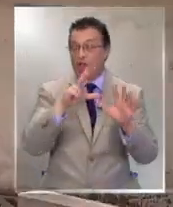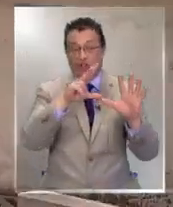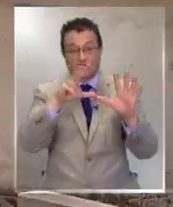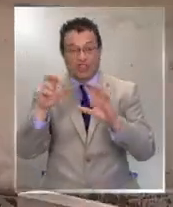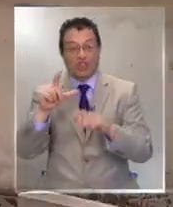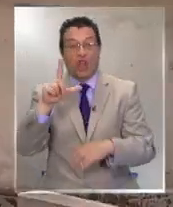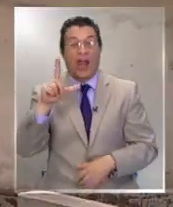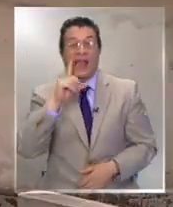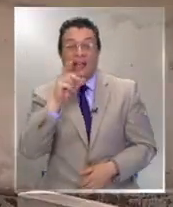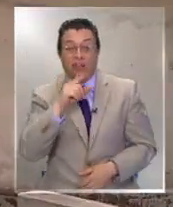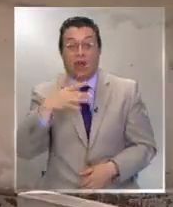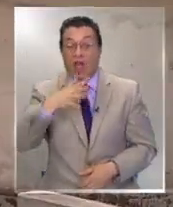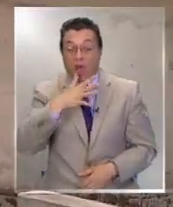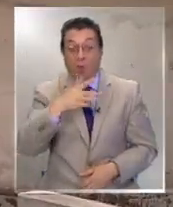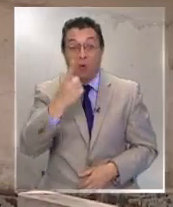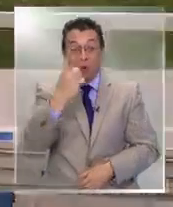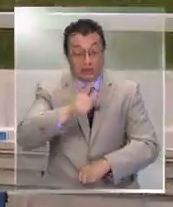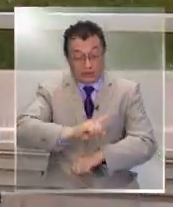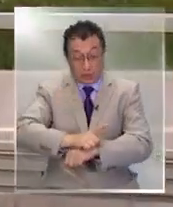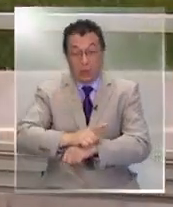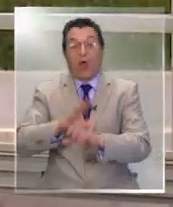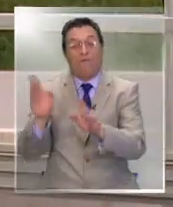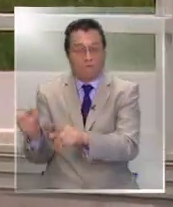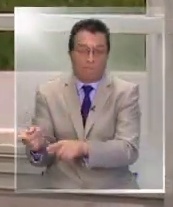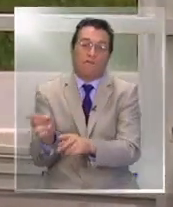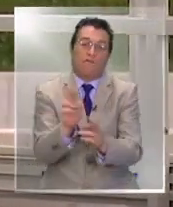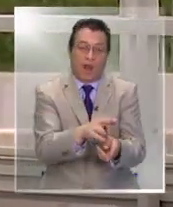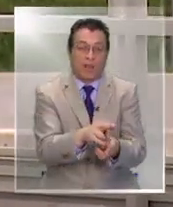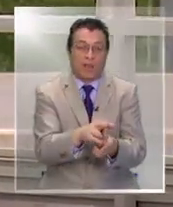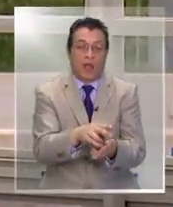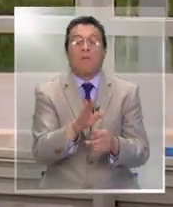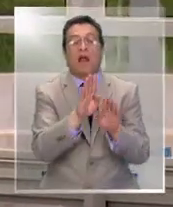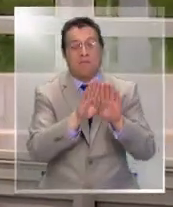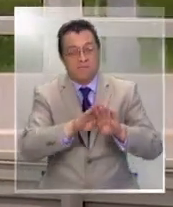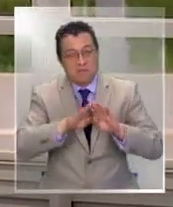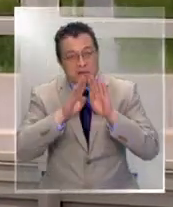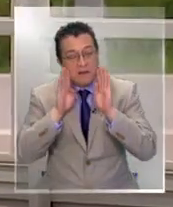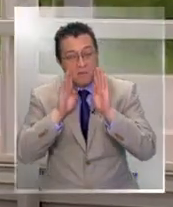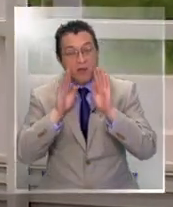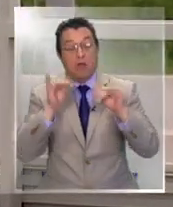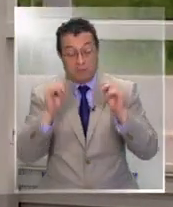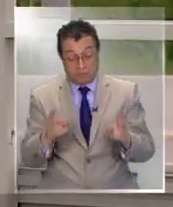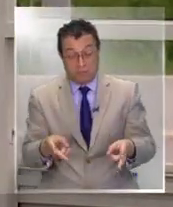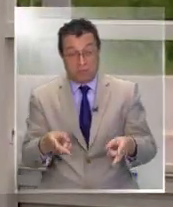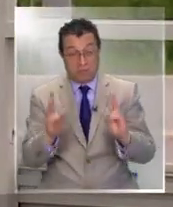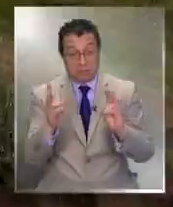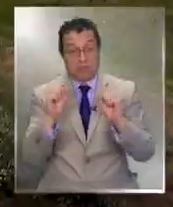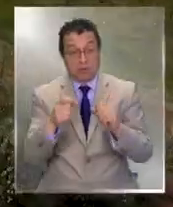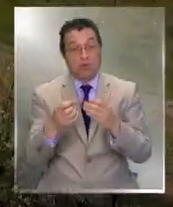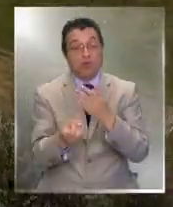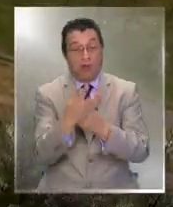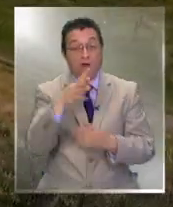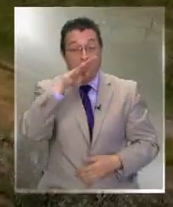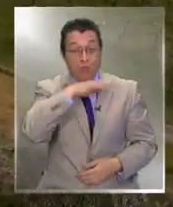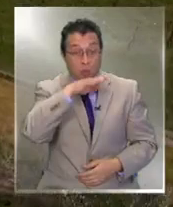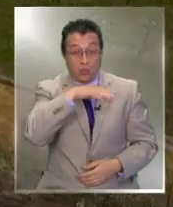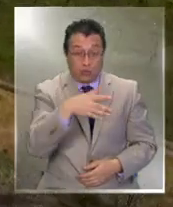por segundo los que van de vuelta al Mapocho, libres de contaminación y completamente disponibles para un nuevo uso.